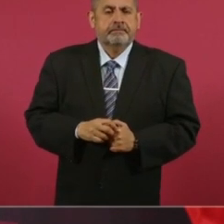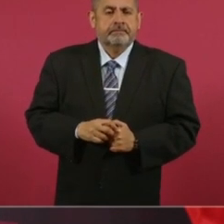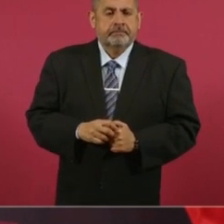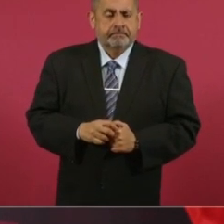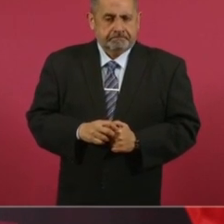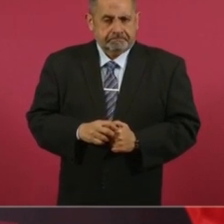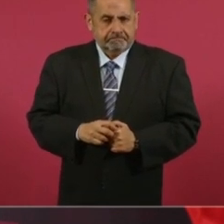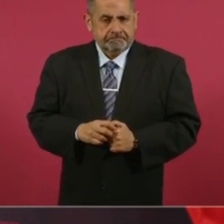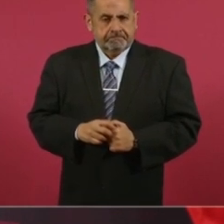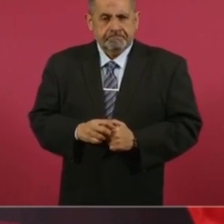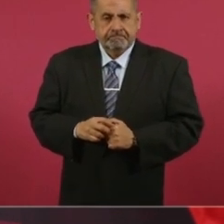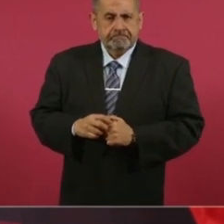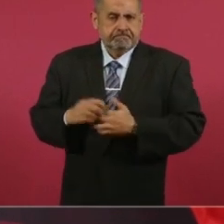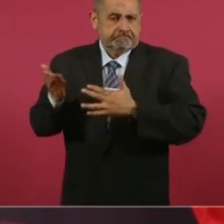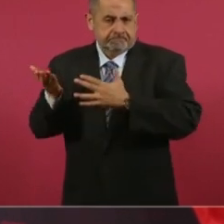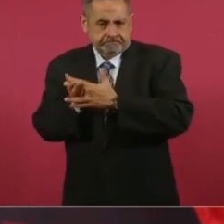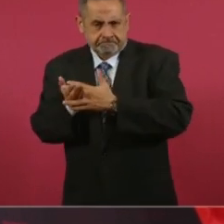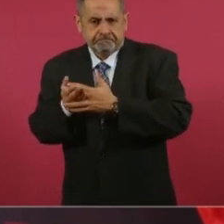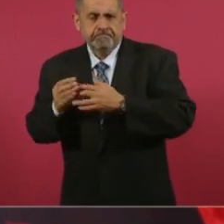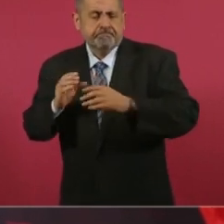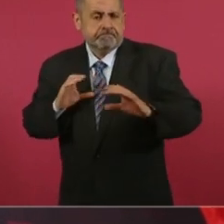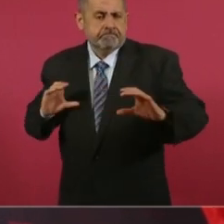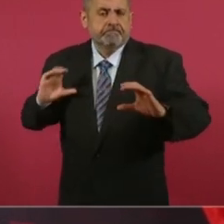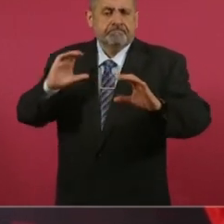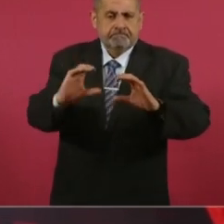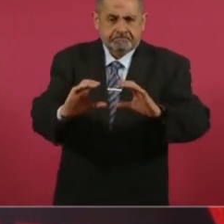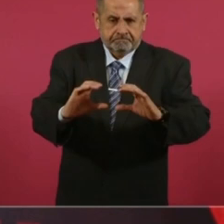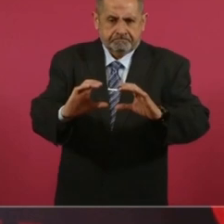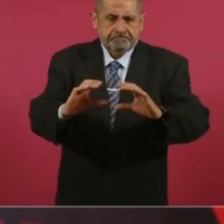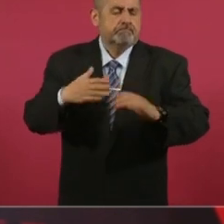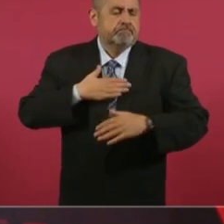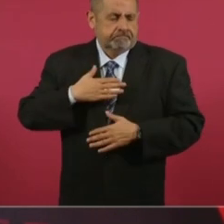una parte considerable